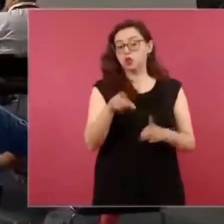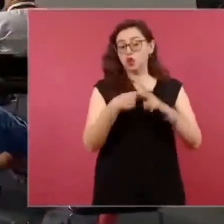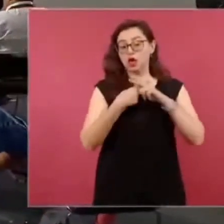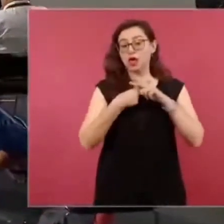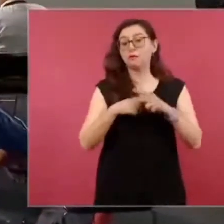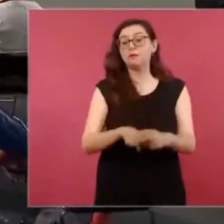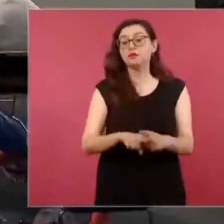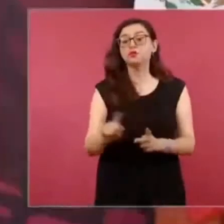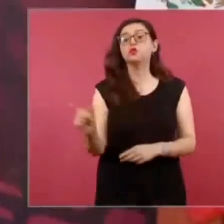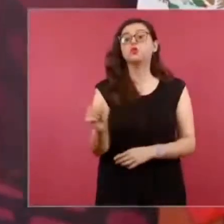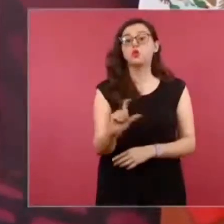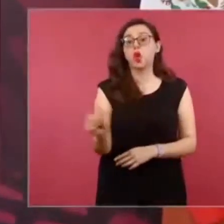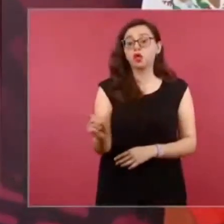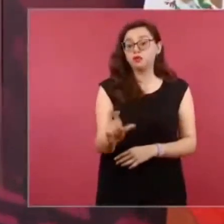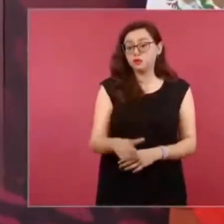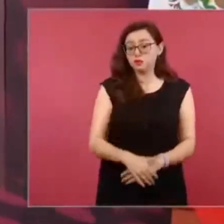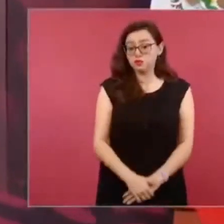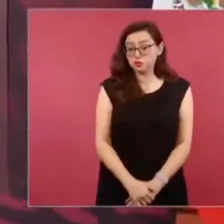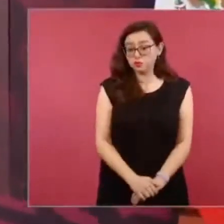¿desde cuándo?